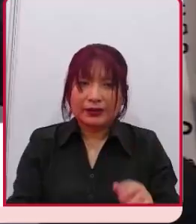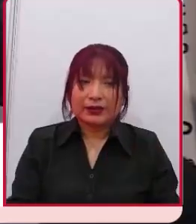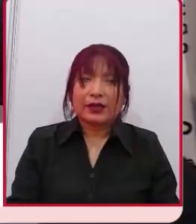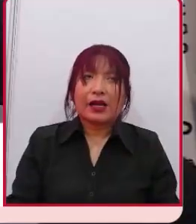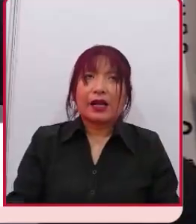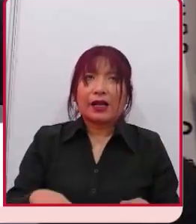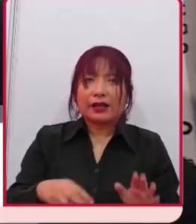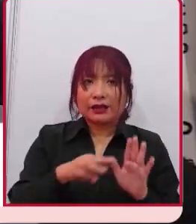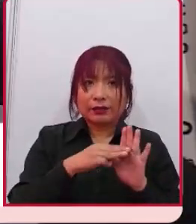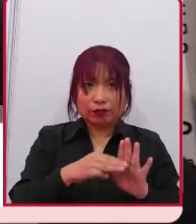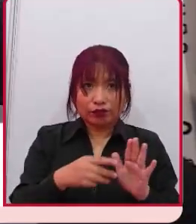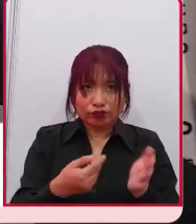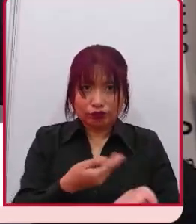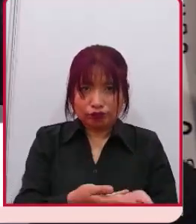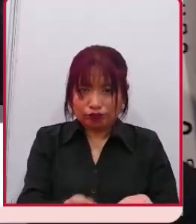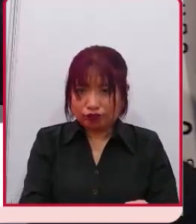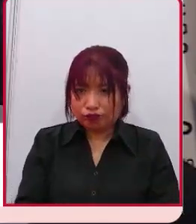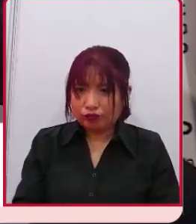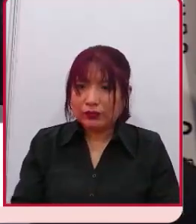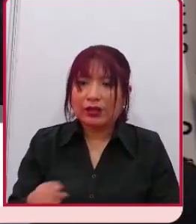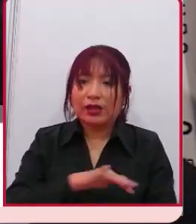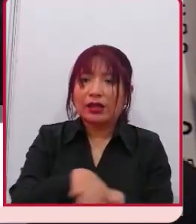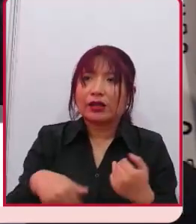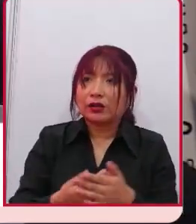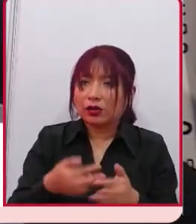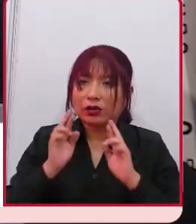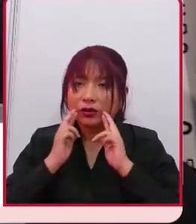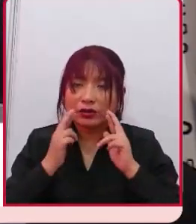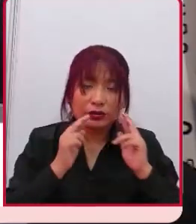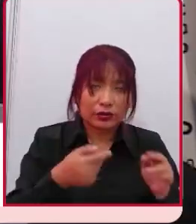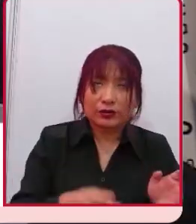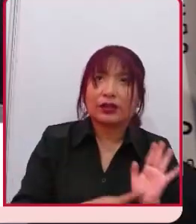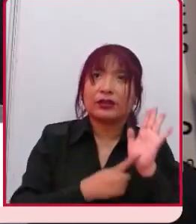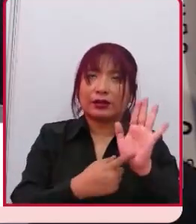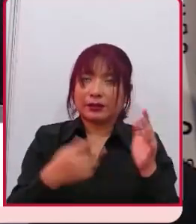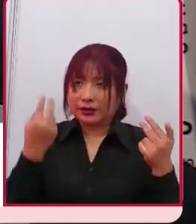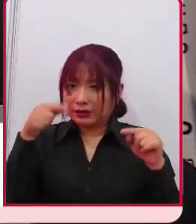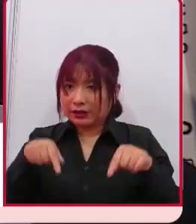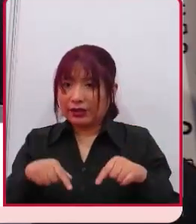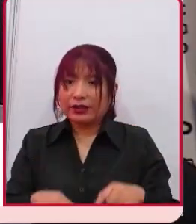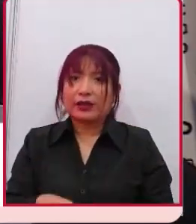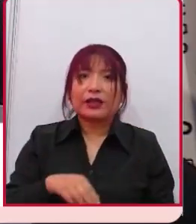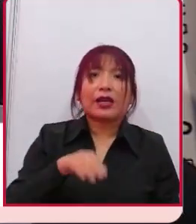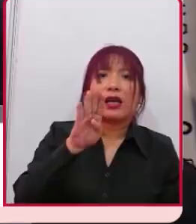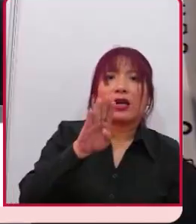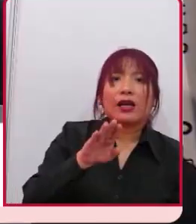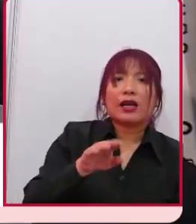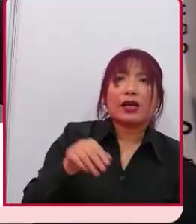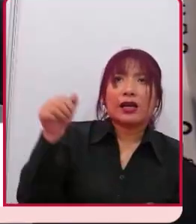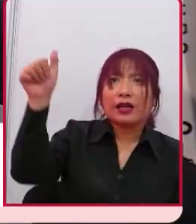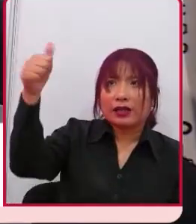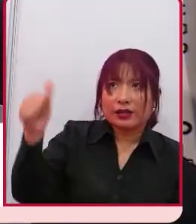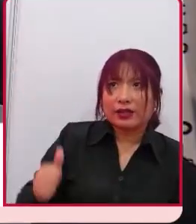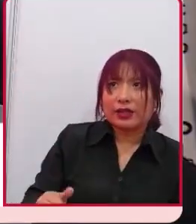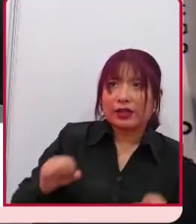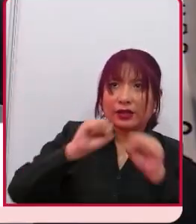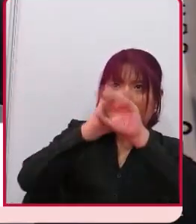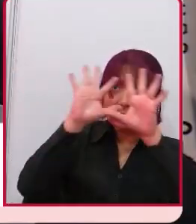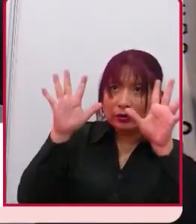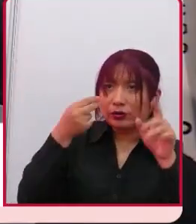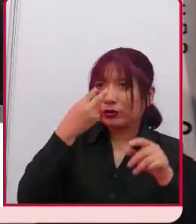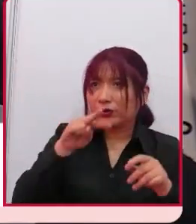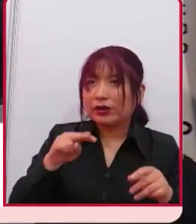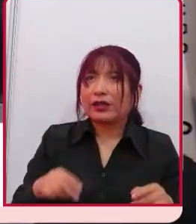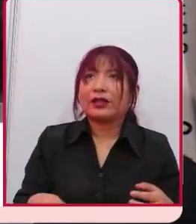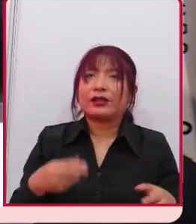utilizado para obtener estos resultados y poderlo proyectar específicamente en el Blue Sky, que es